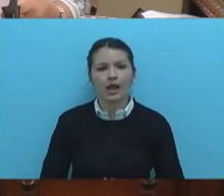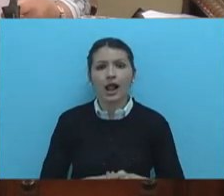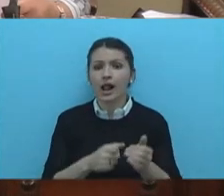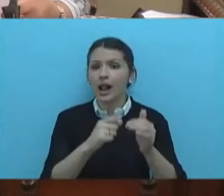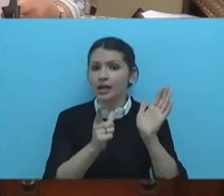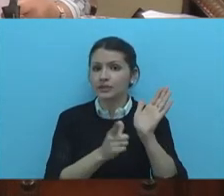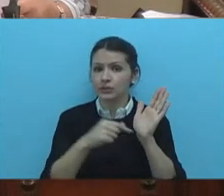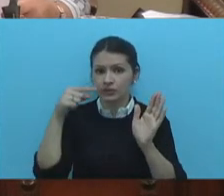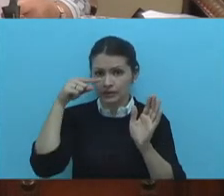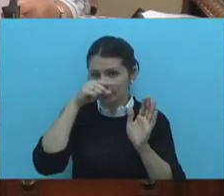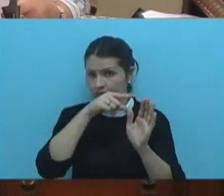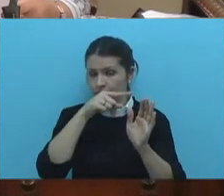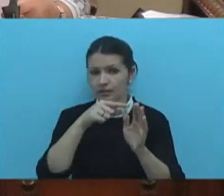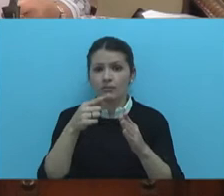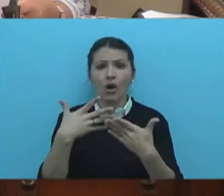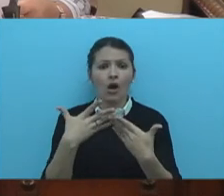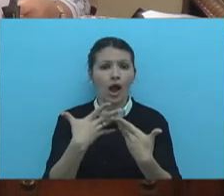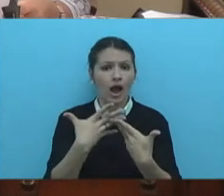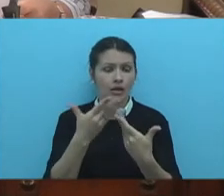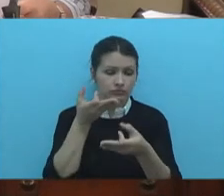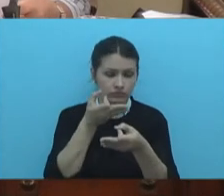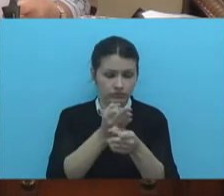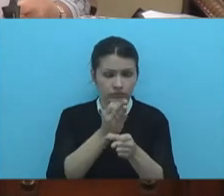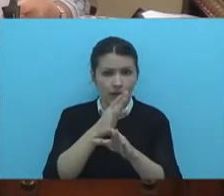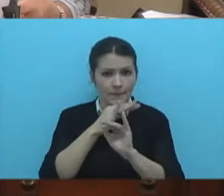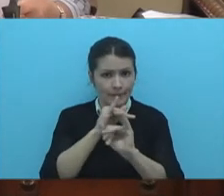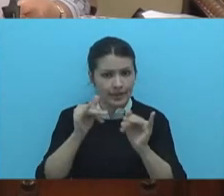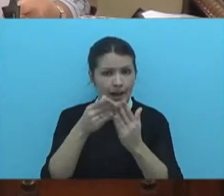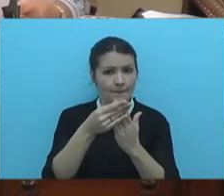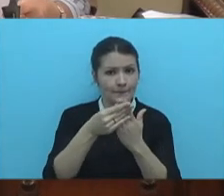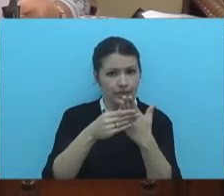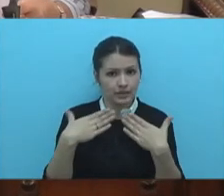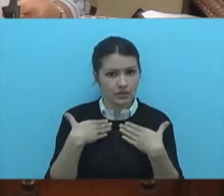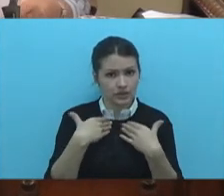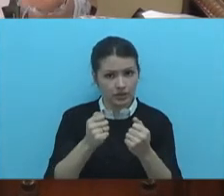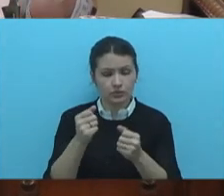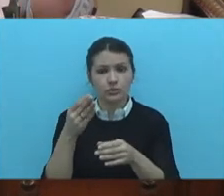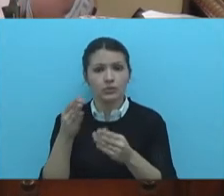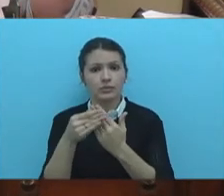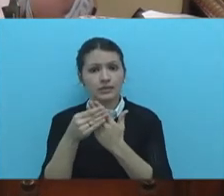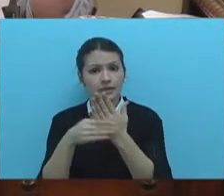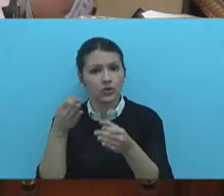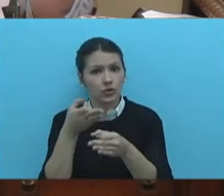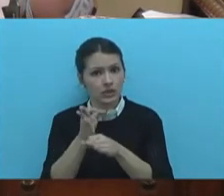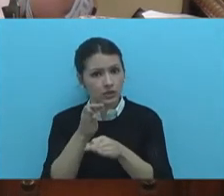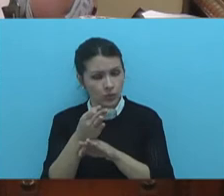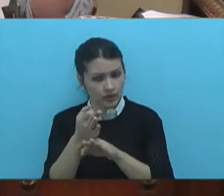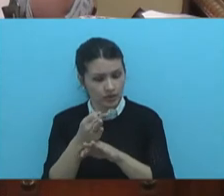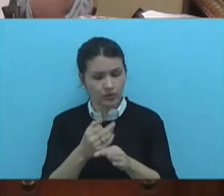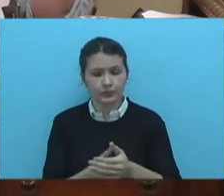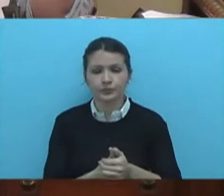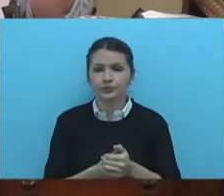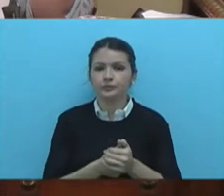para la reglamentación de la presente. Artículo noveno, comuníquese al Poder Ejecutivo. Los autores del proyecto son